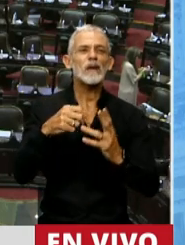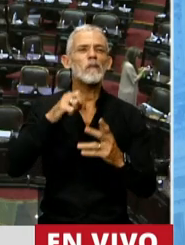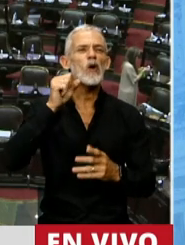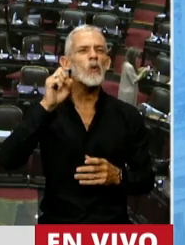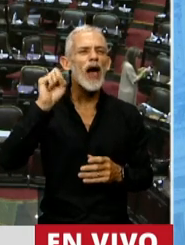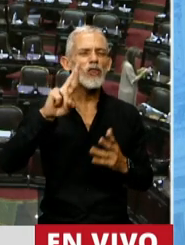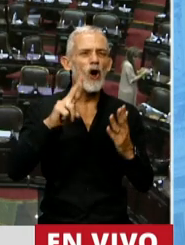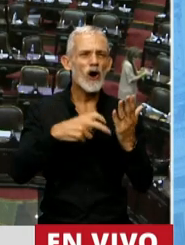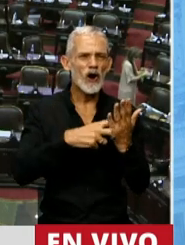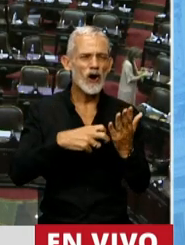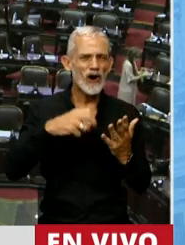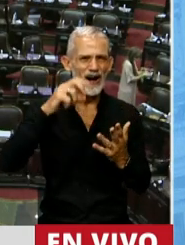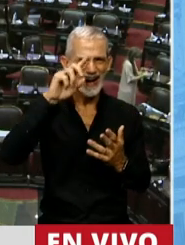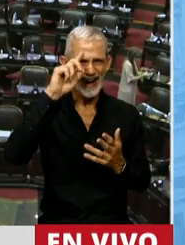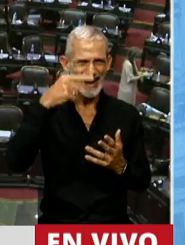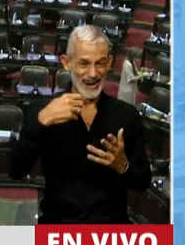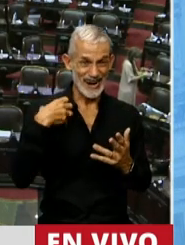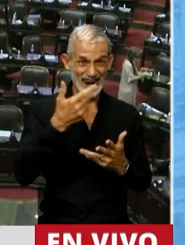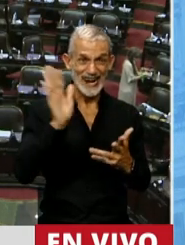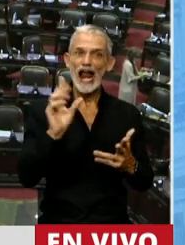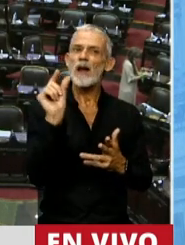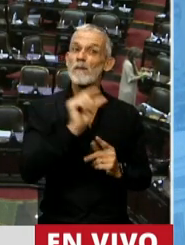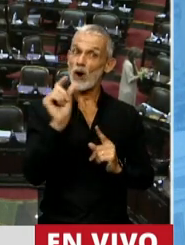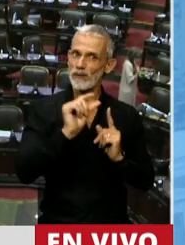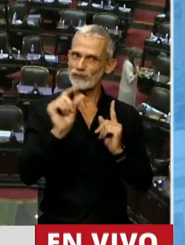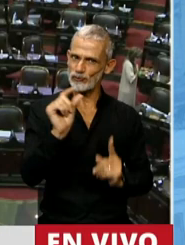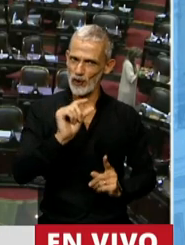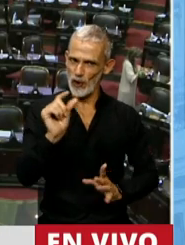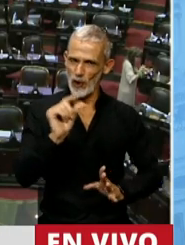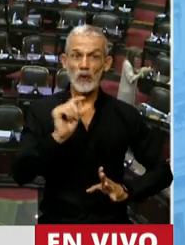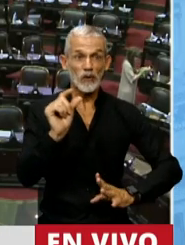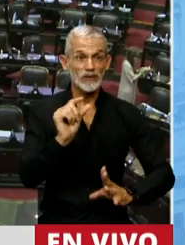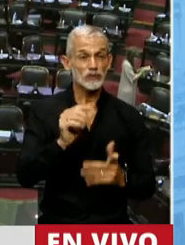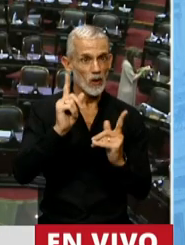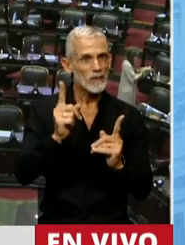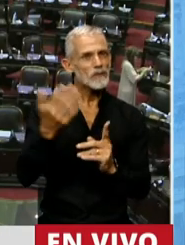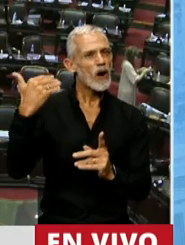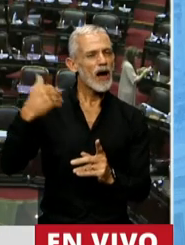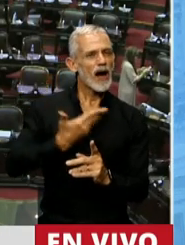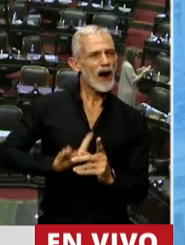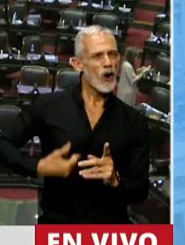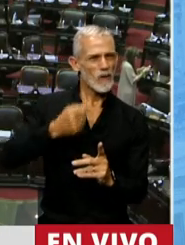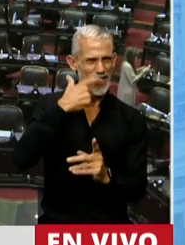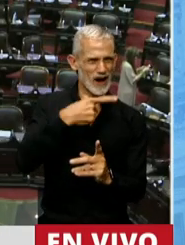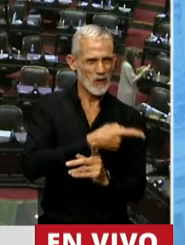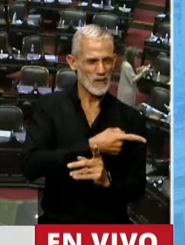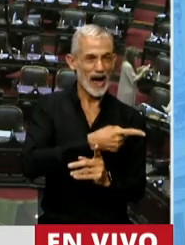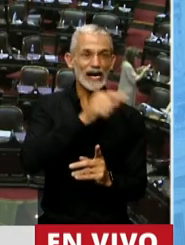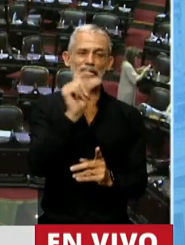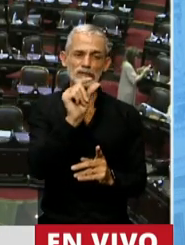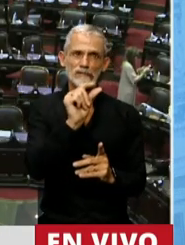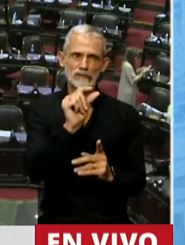General es interino y que ese interinato le sirvió al anterior gobierno. Entonces,